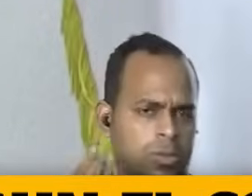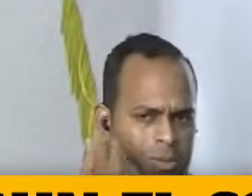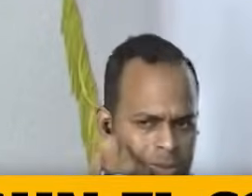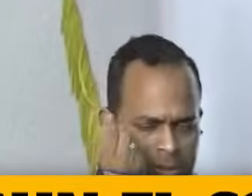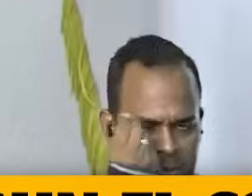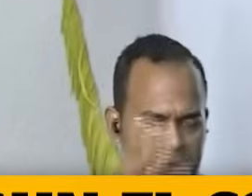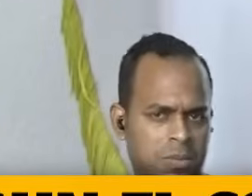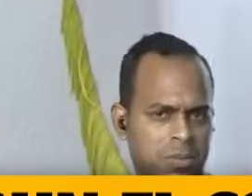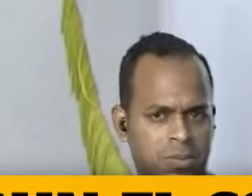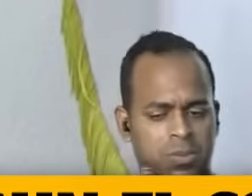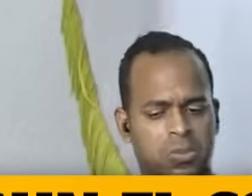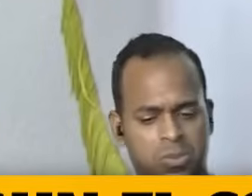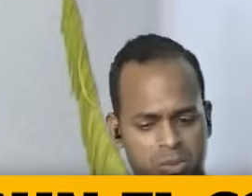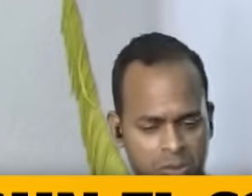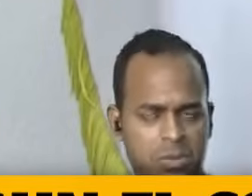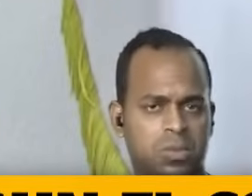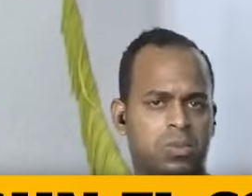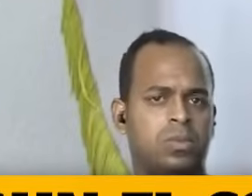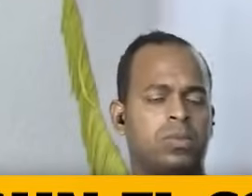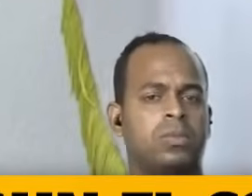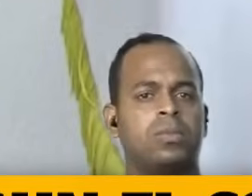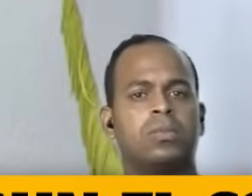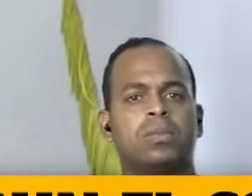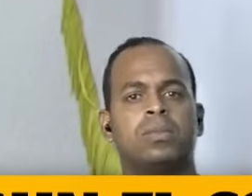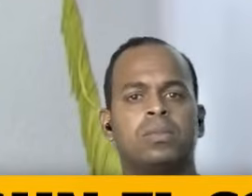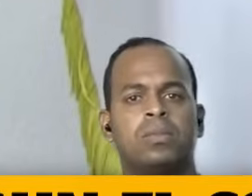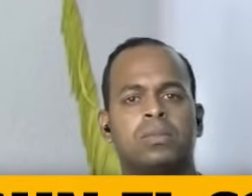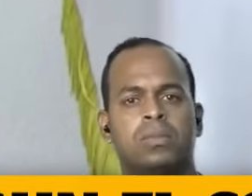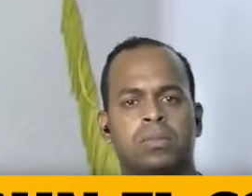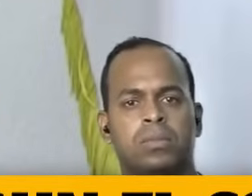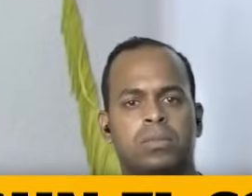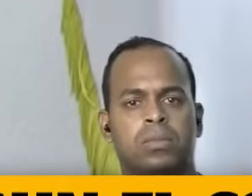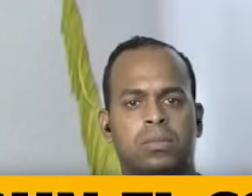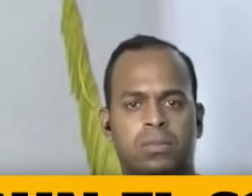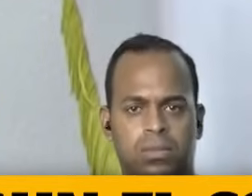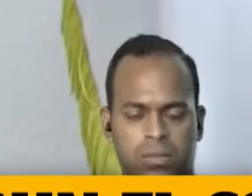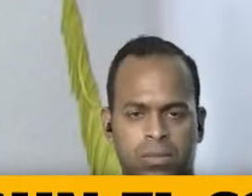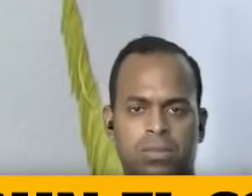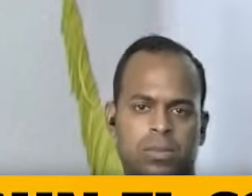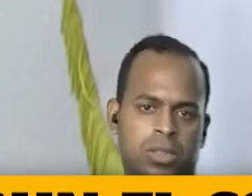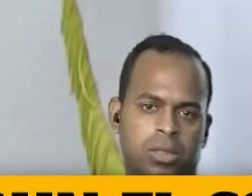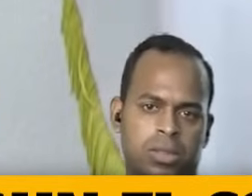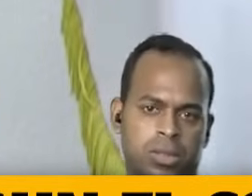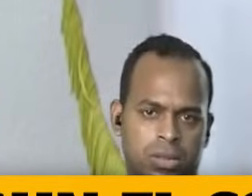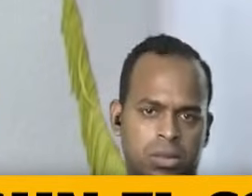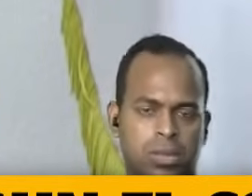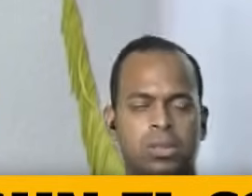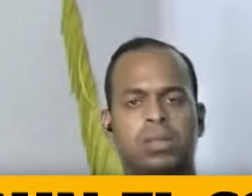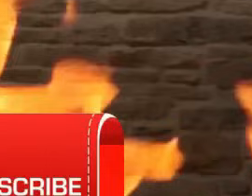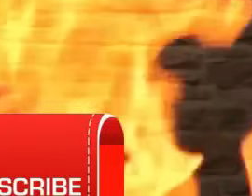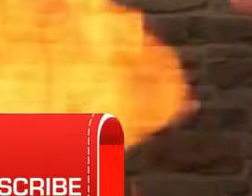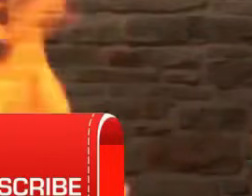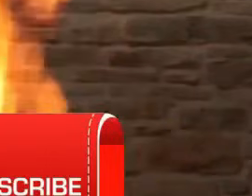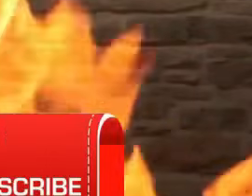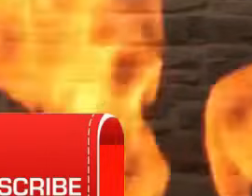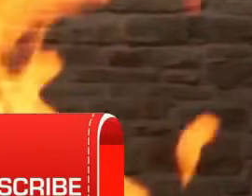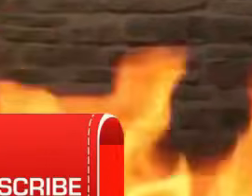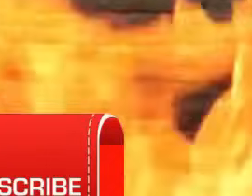estamos operando como centro de operaciones de emergencia en todo el territorio nacional.